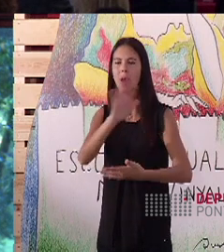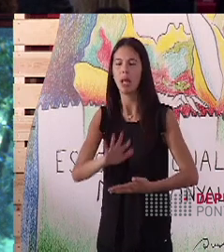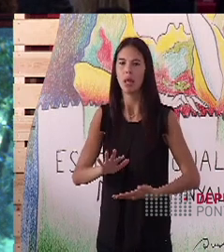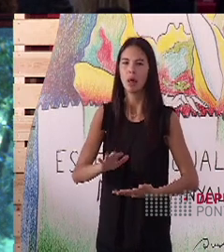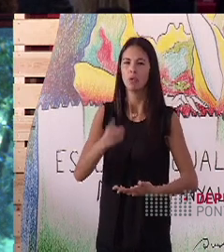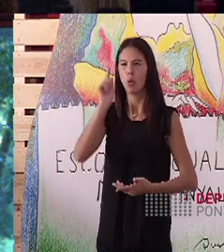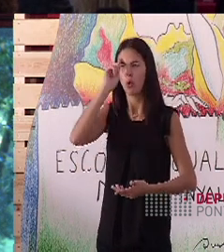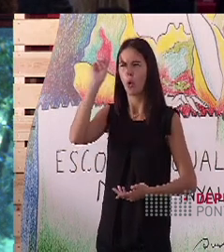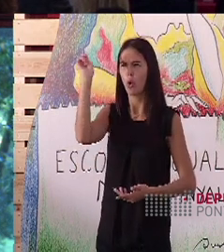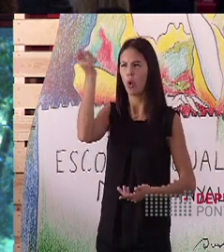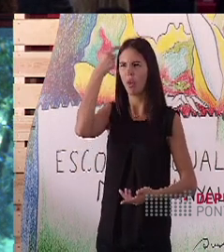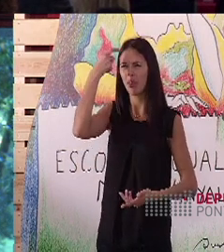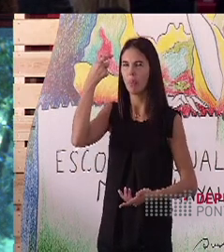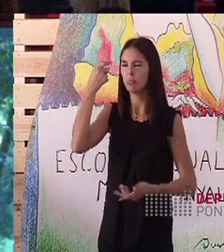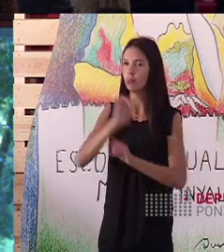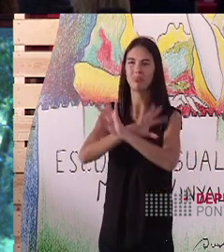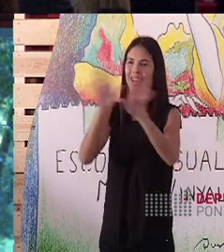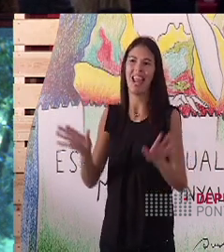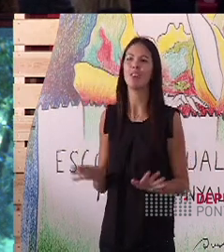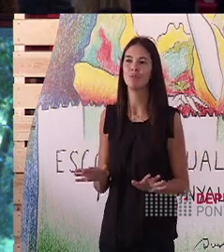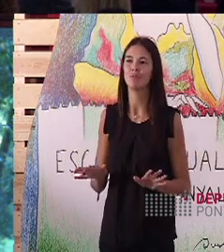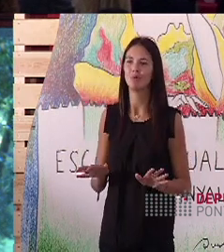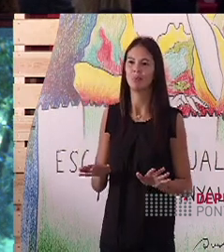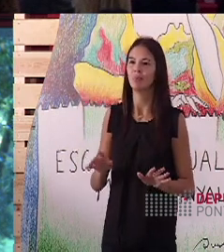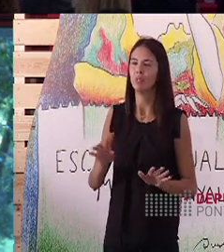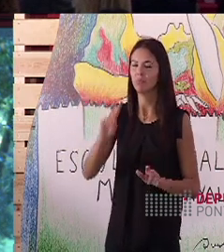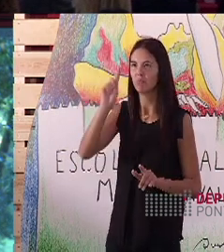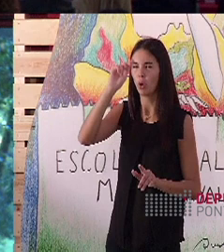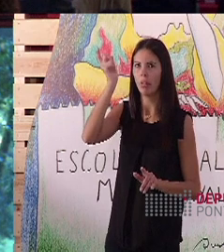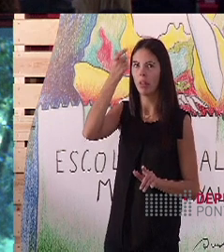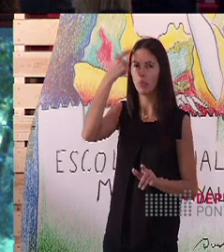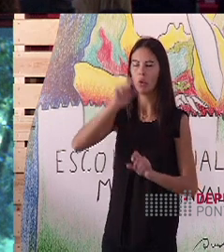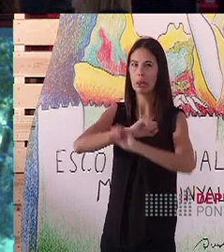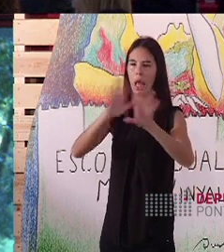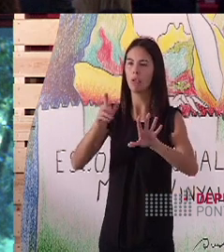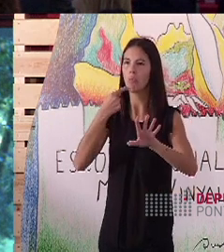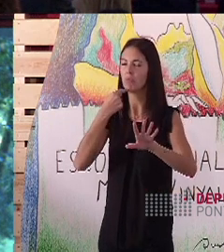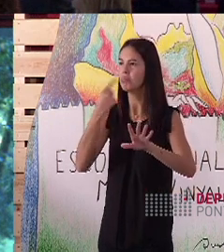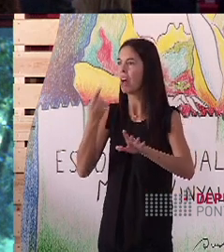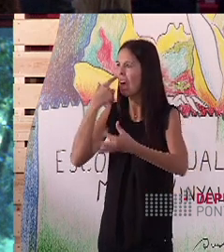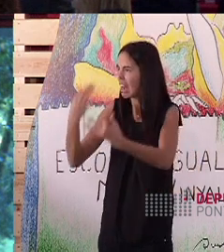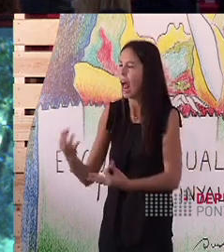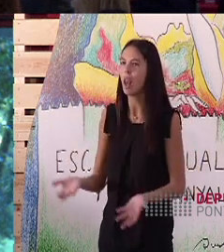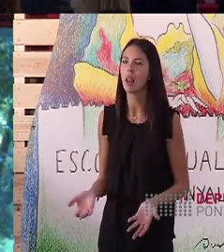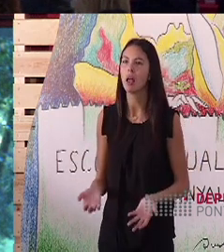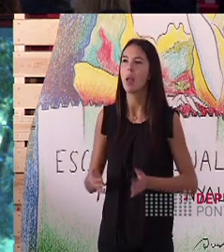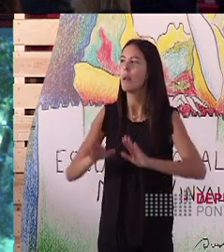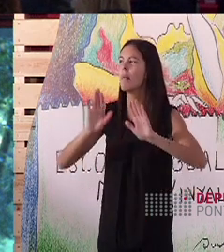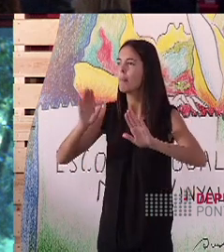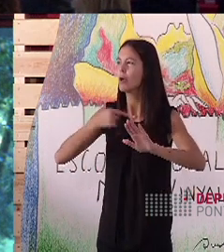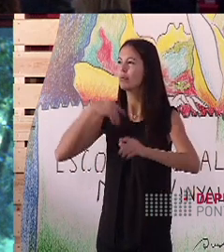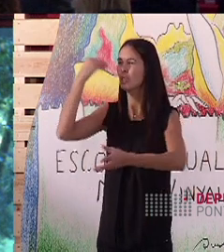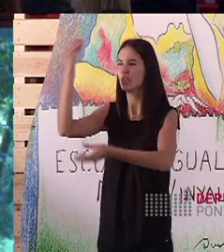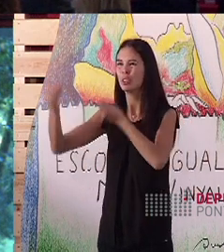que era un concepto muy claro y que politizaba efectivamente la realidad. Pero creo que